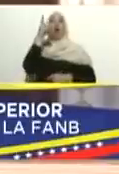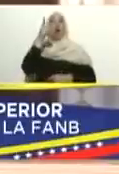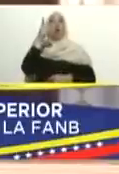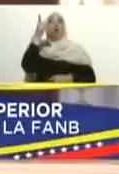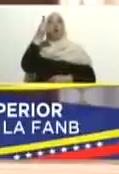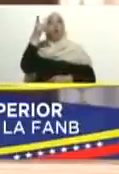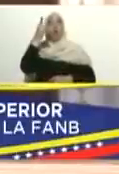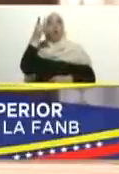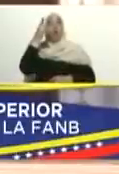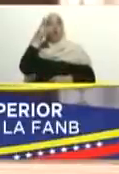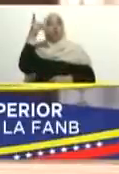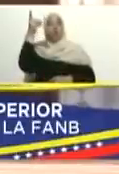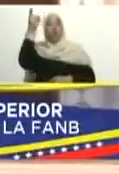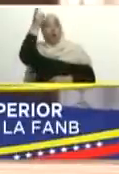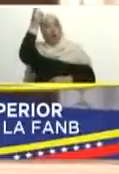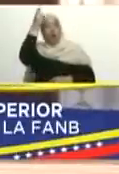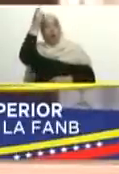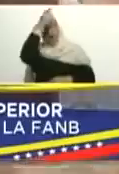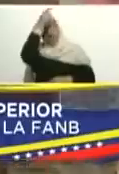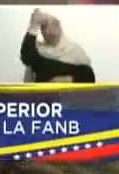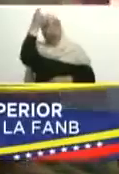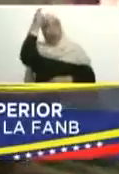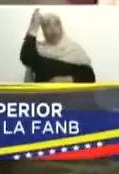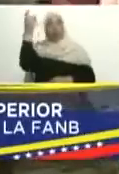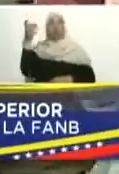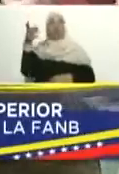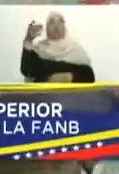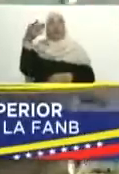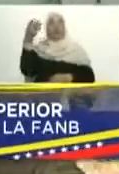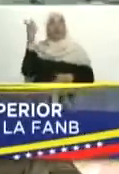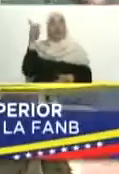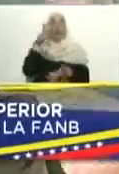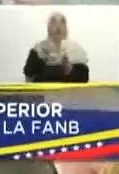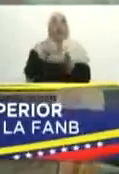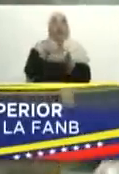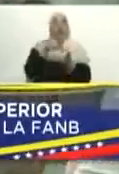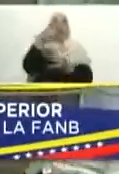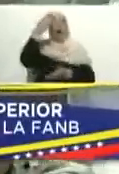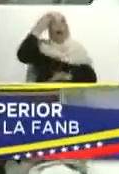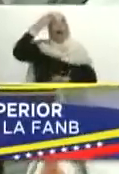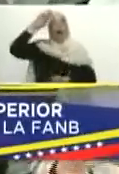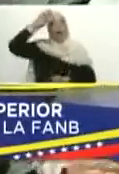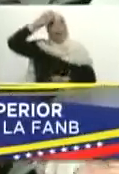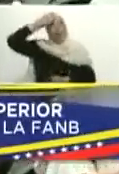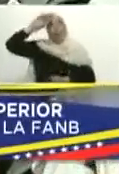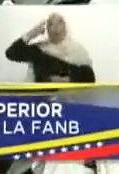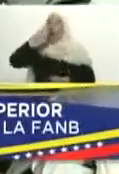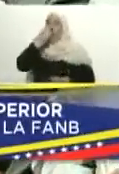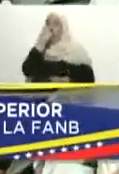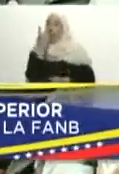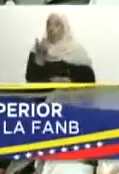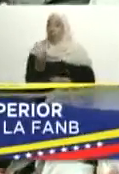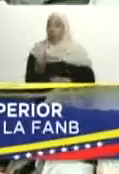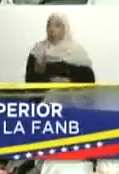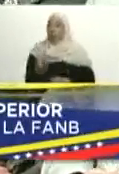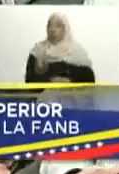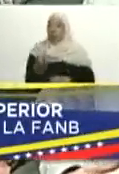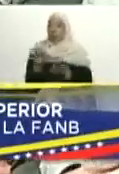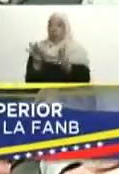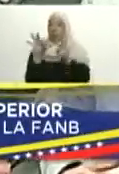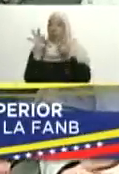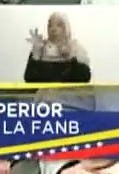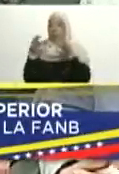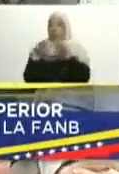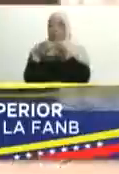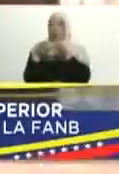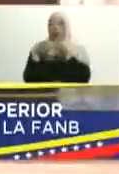Rondón, que viene llegando triunfante de una visita especial a Cuba. Estuvo